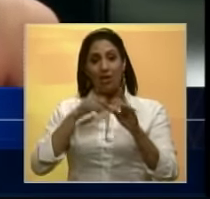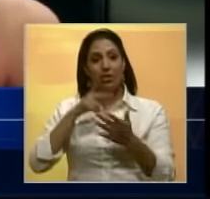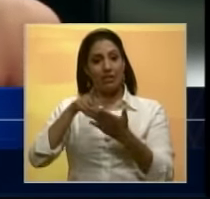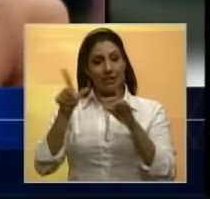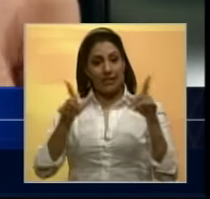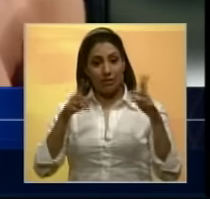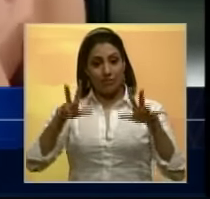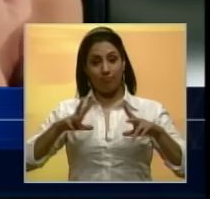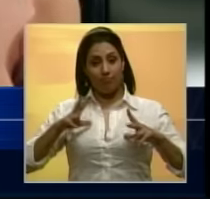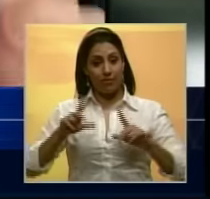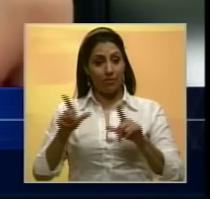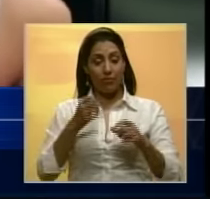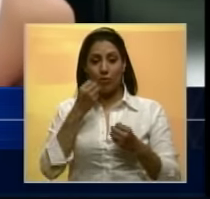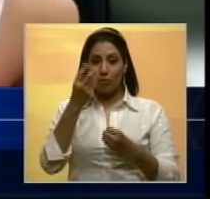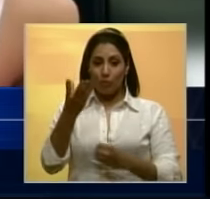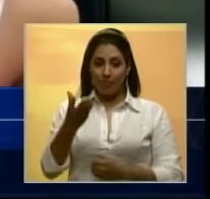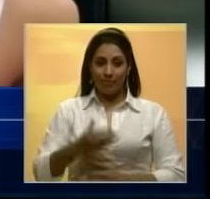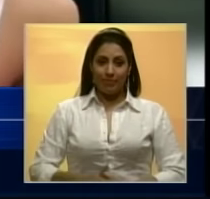encuentro lista.